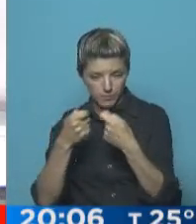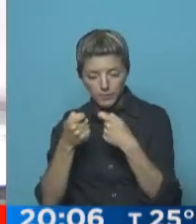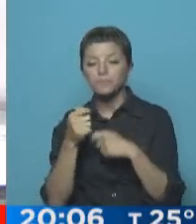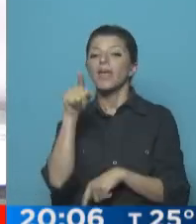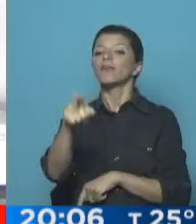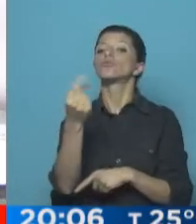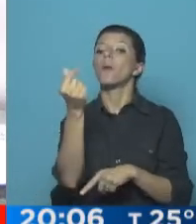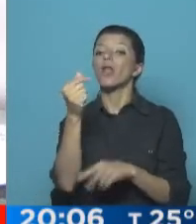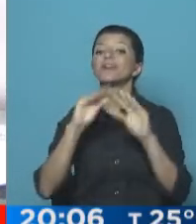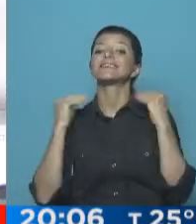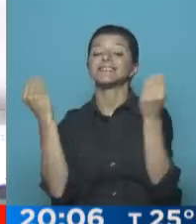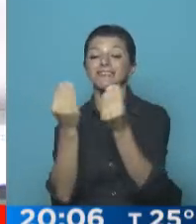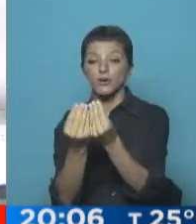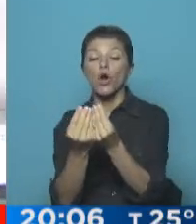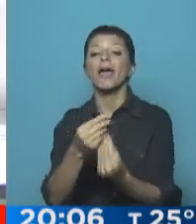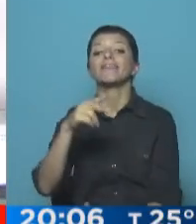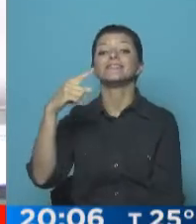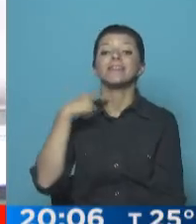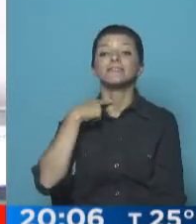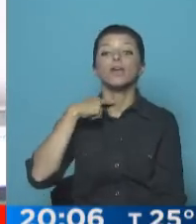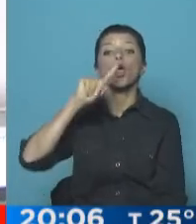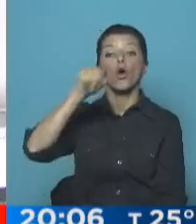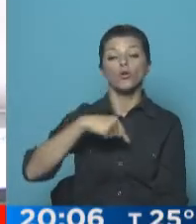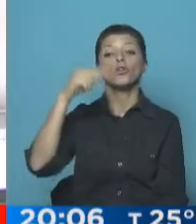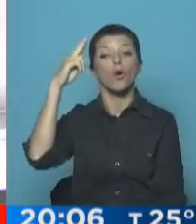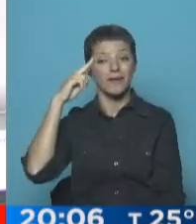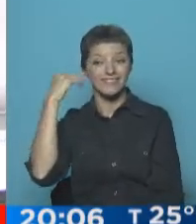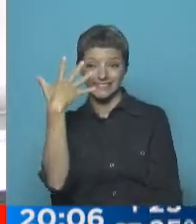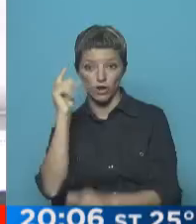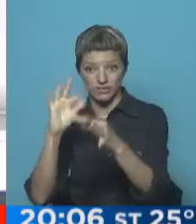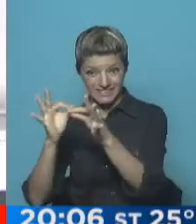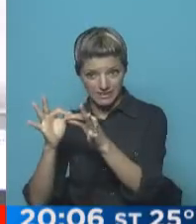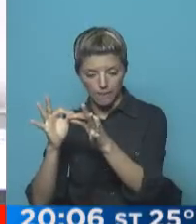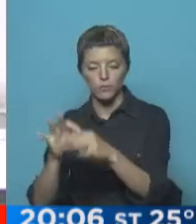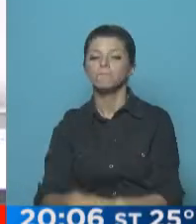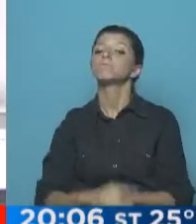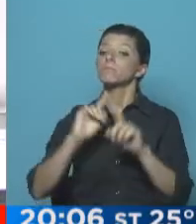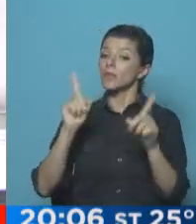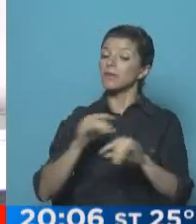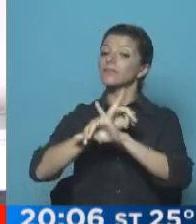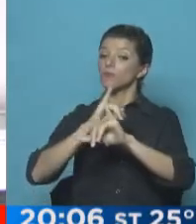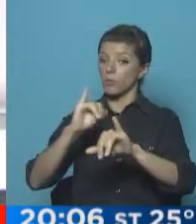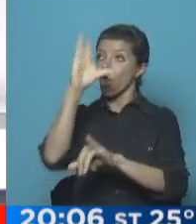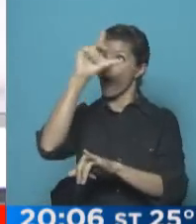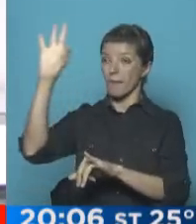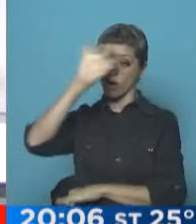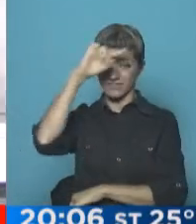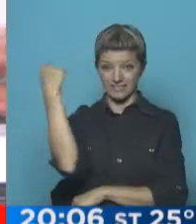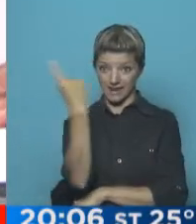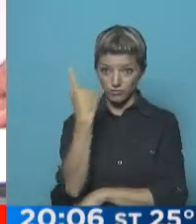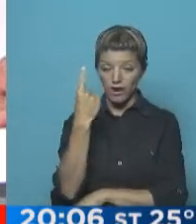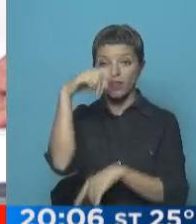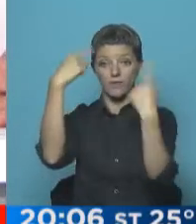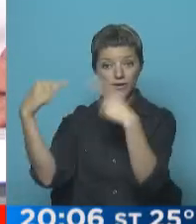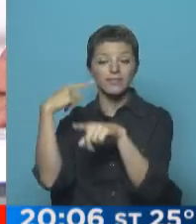de 13 pesos con 95 centavos. Además, se confirmó que los bancos internacionales van a ofrecer dinero en función